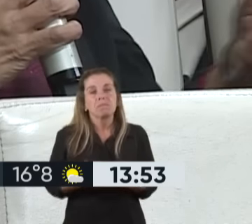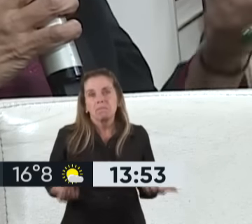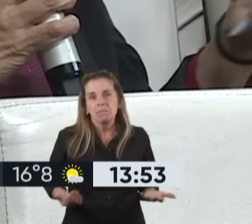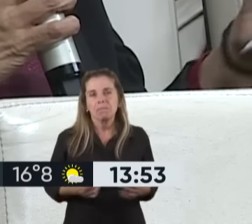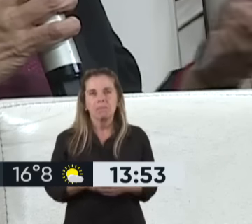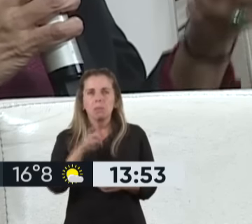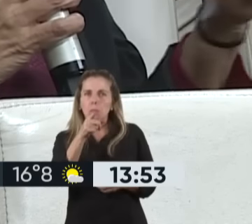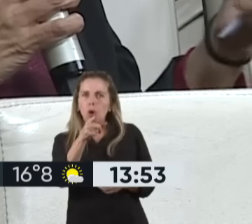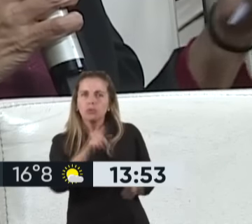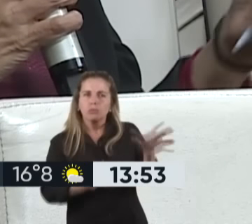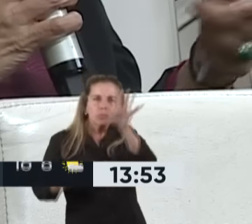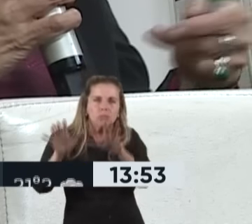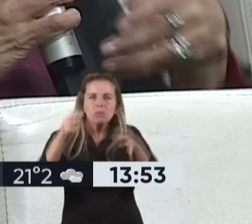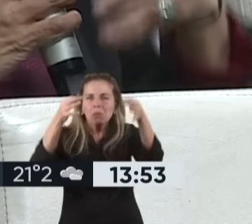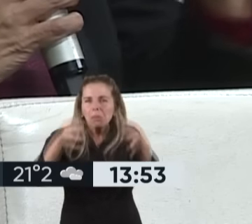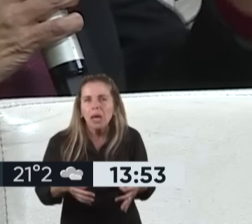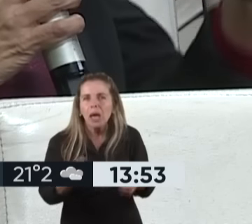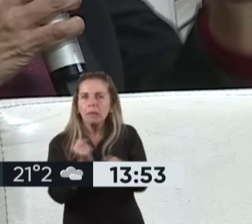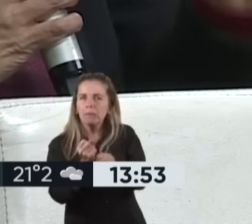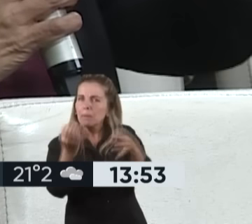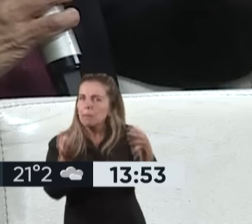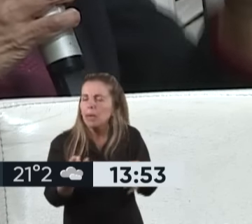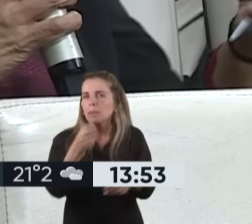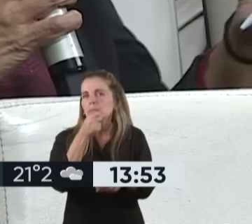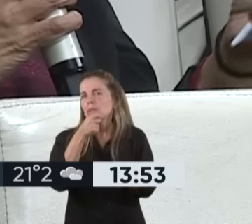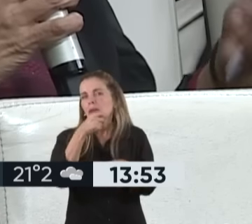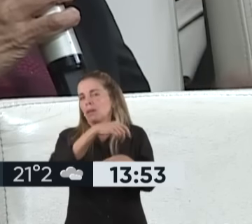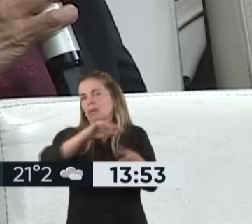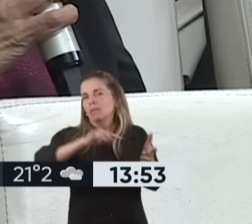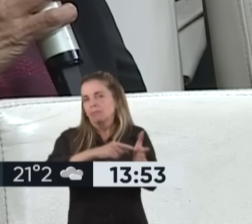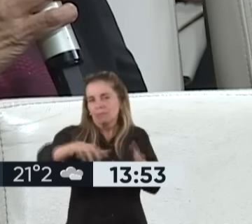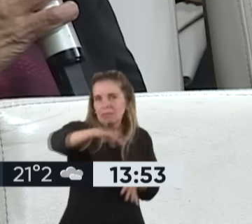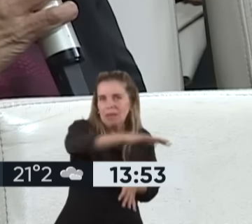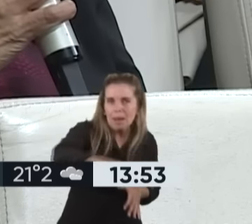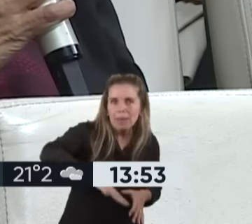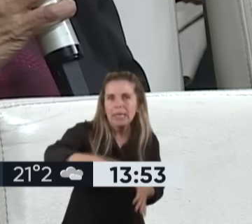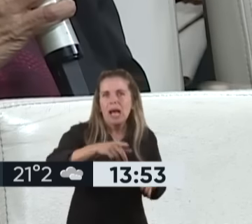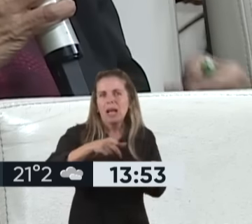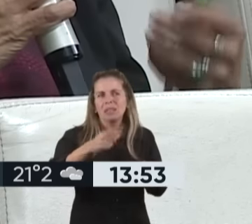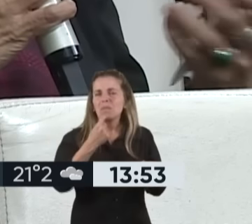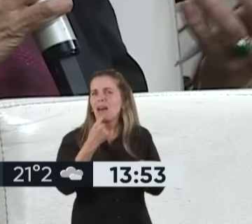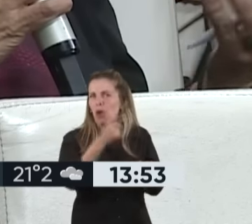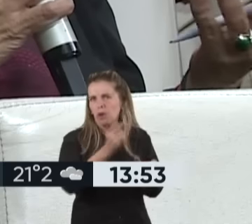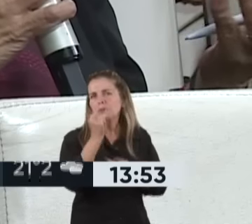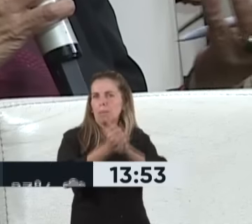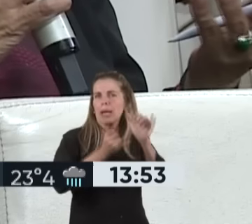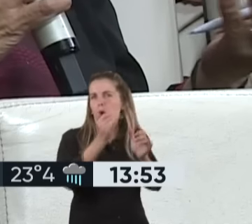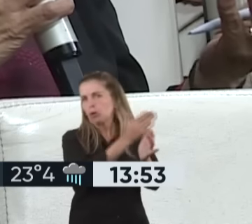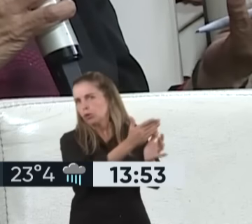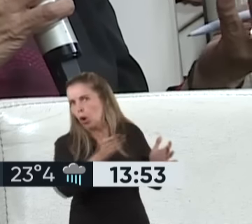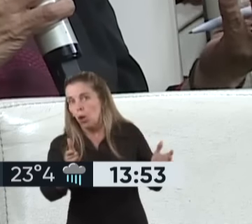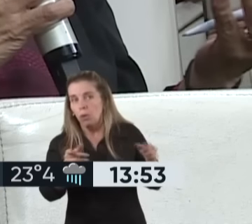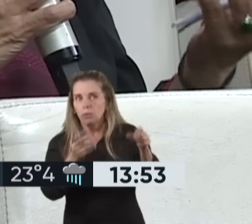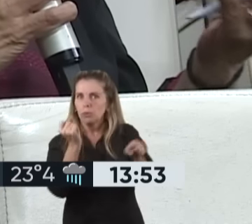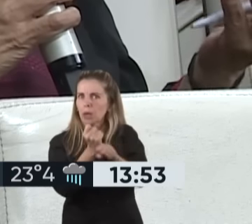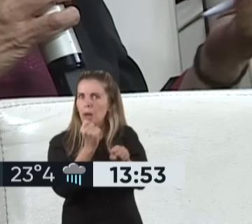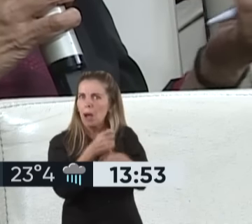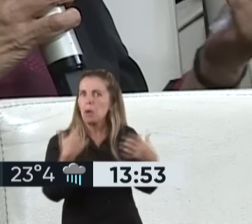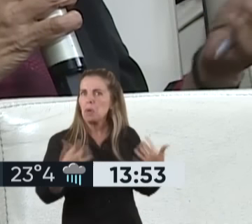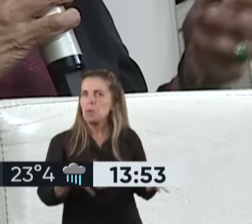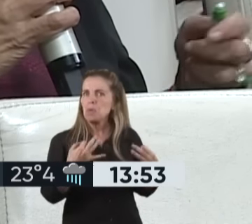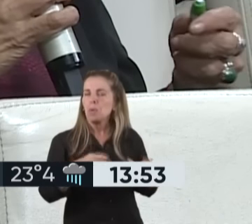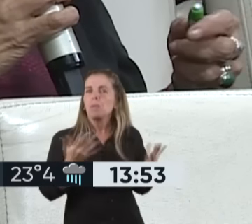ordenaste la calle del desorden, bueno, todo lo que ha dicho incluso Manuel es